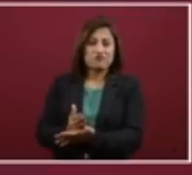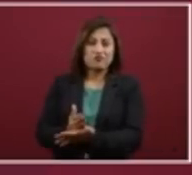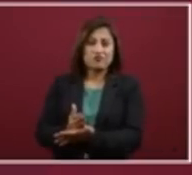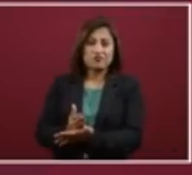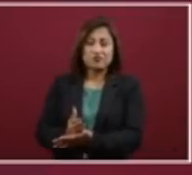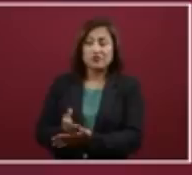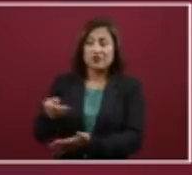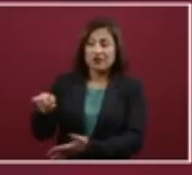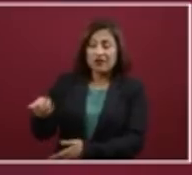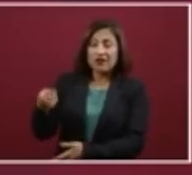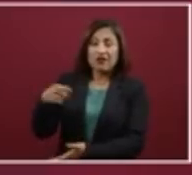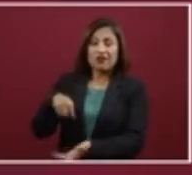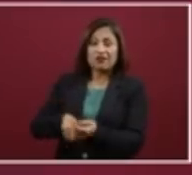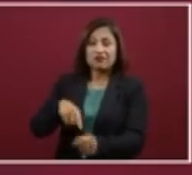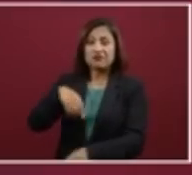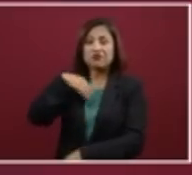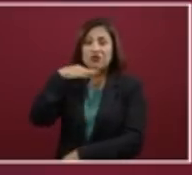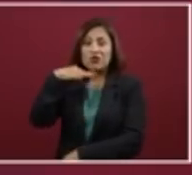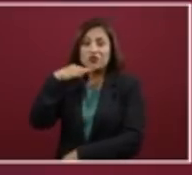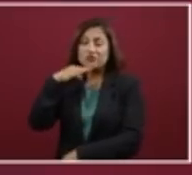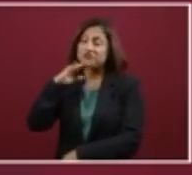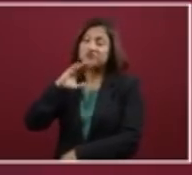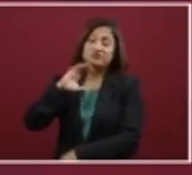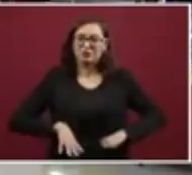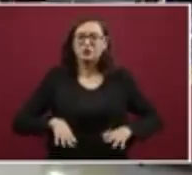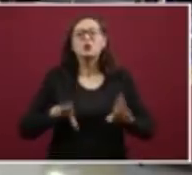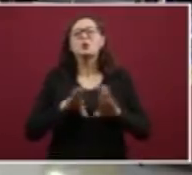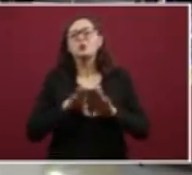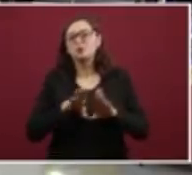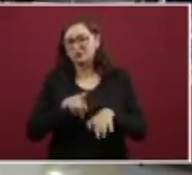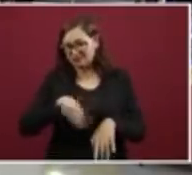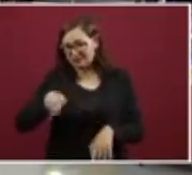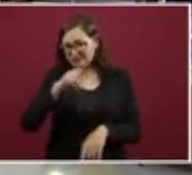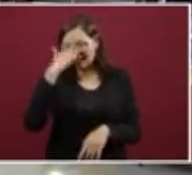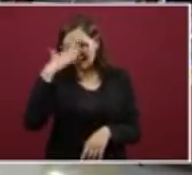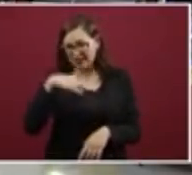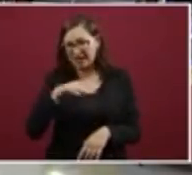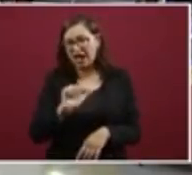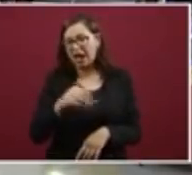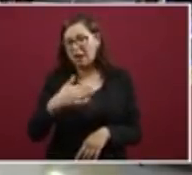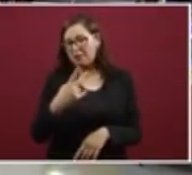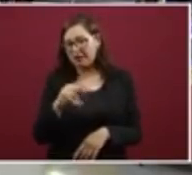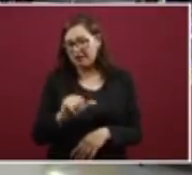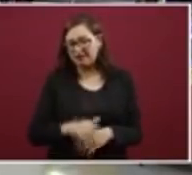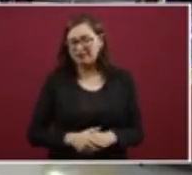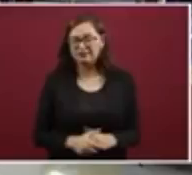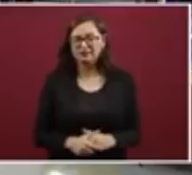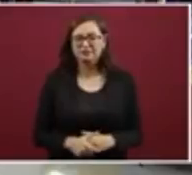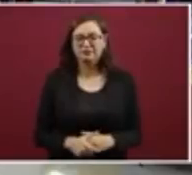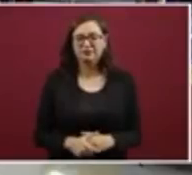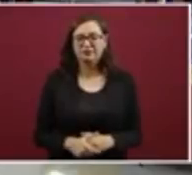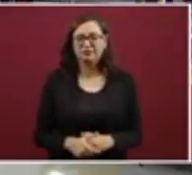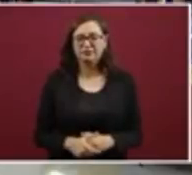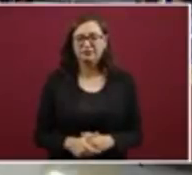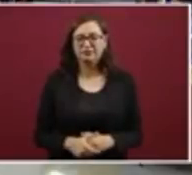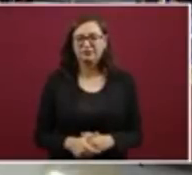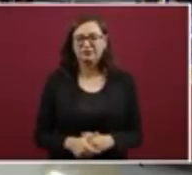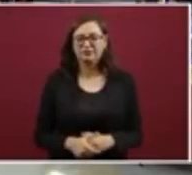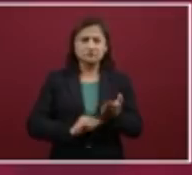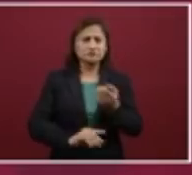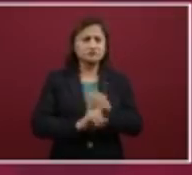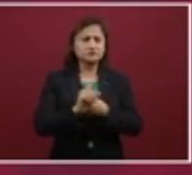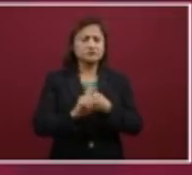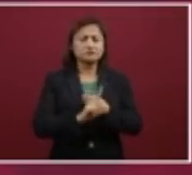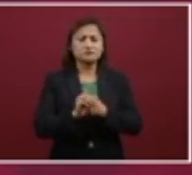la corrupción. A unos días de cumplir sus primeros 6 meses al frente del gobierno federal, el presidente dijo que le ha resultado fácil